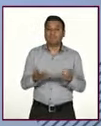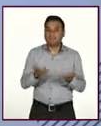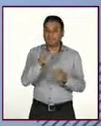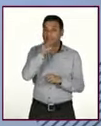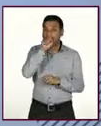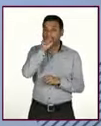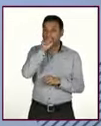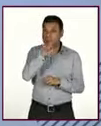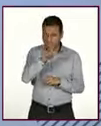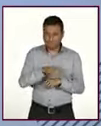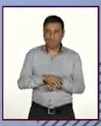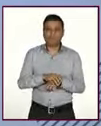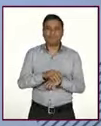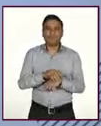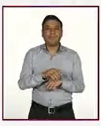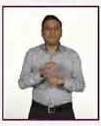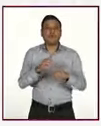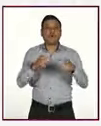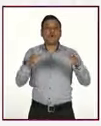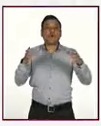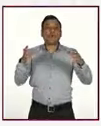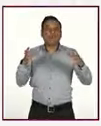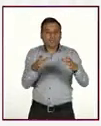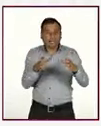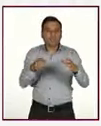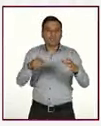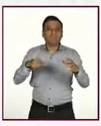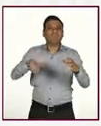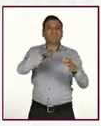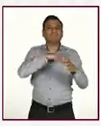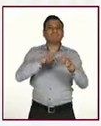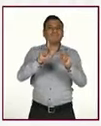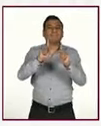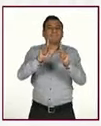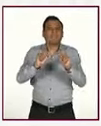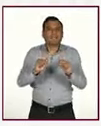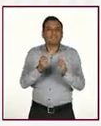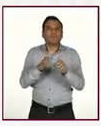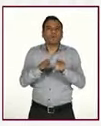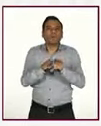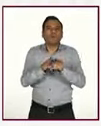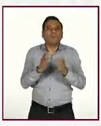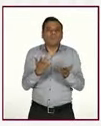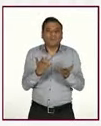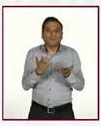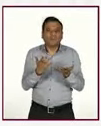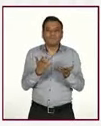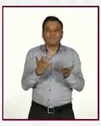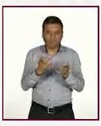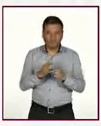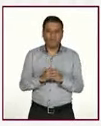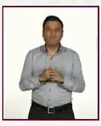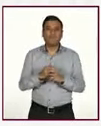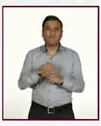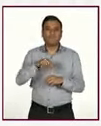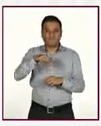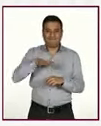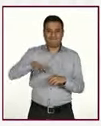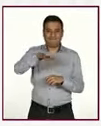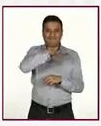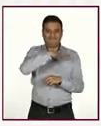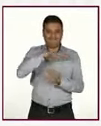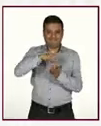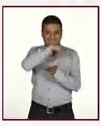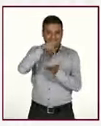pero ahora sobre la comunidad. ¿Cómo vamos a fomentar la cultura de paz desde nuestras comunidades? Seguridad dentro del entorno físico, lo que